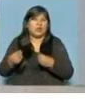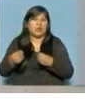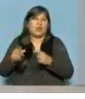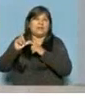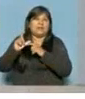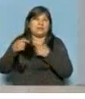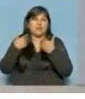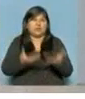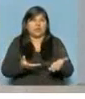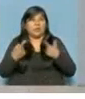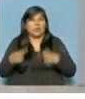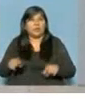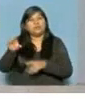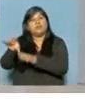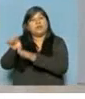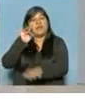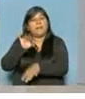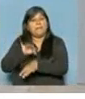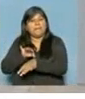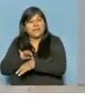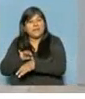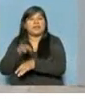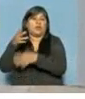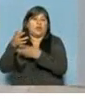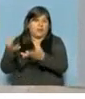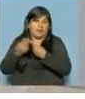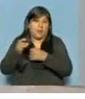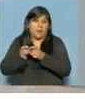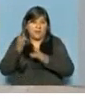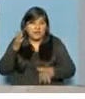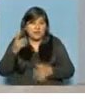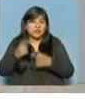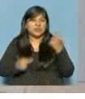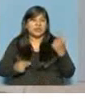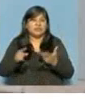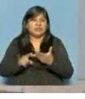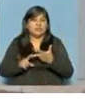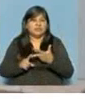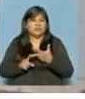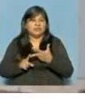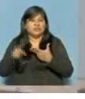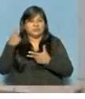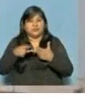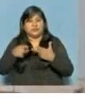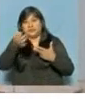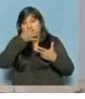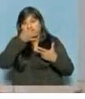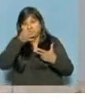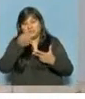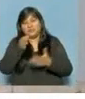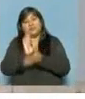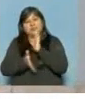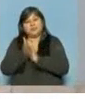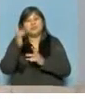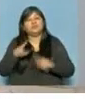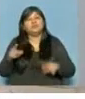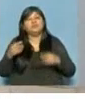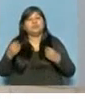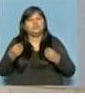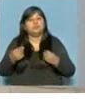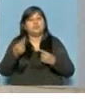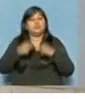instituto, cómo elegir sus médicos o médicas de cabecera, los profesionales, cuáles son los medicamentos gratuitos, entre otros servicios